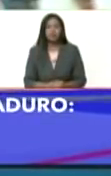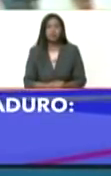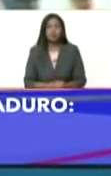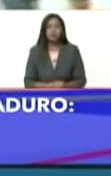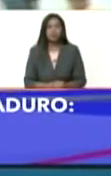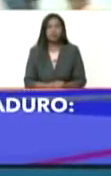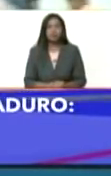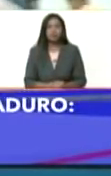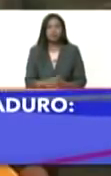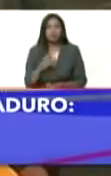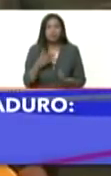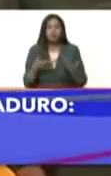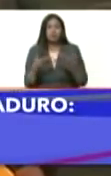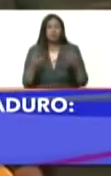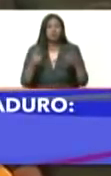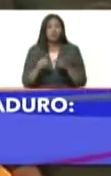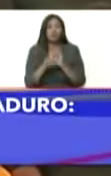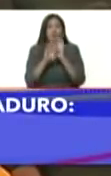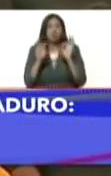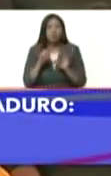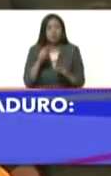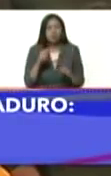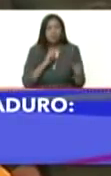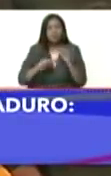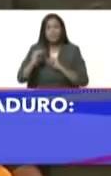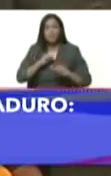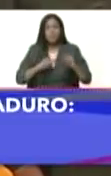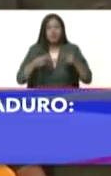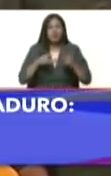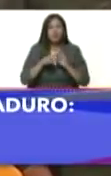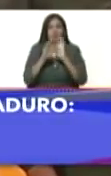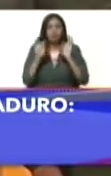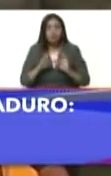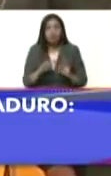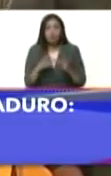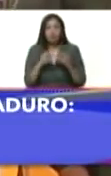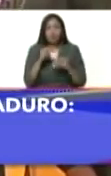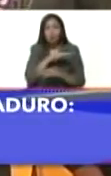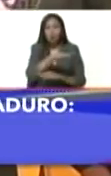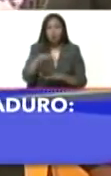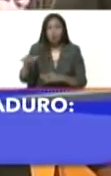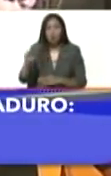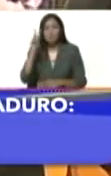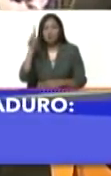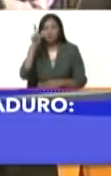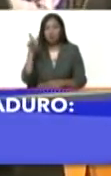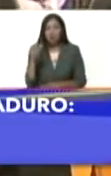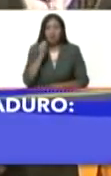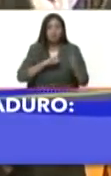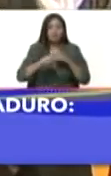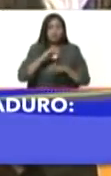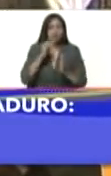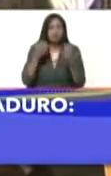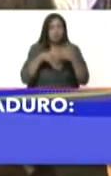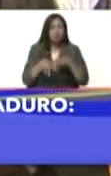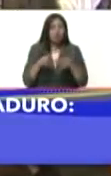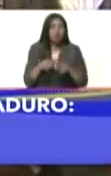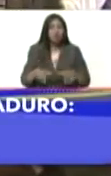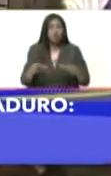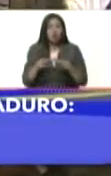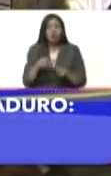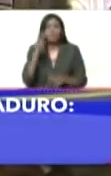Me estaba dando parte ahora del despliegue de todos los llanos venezolanos para la defensa integral del